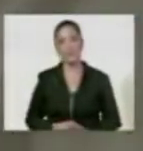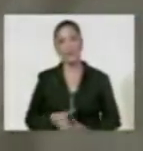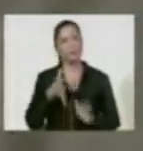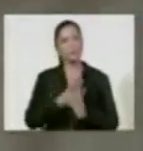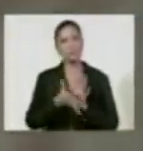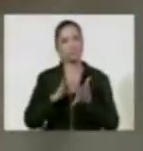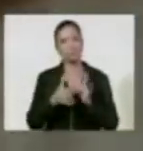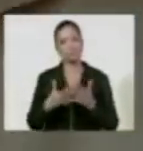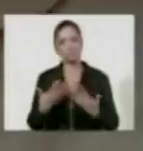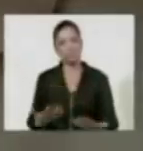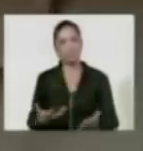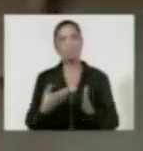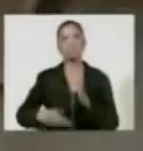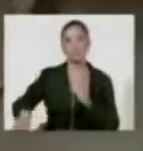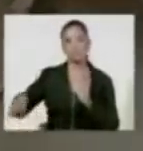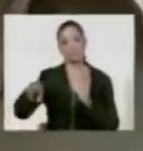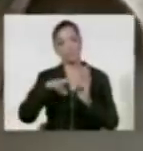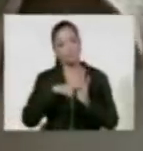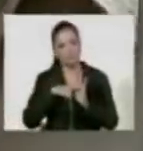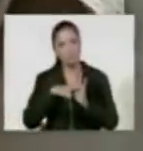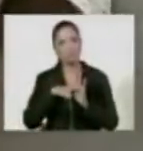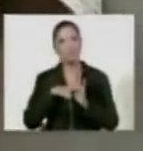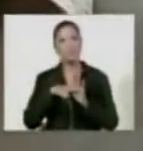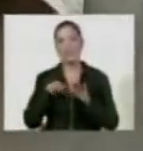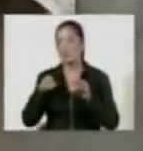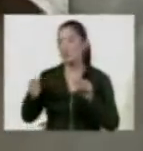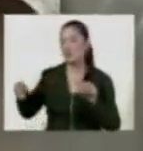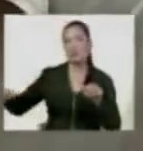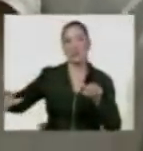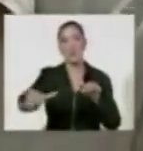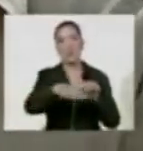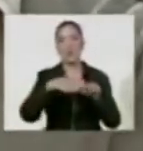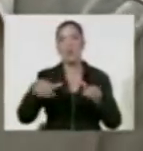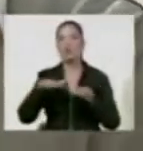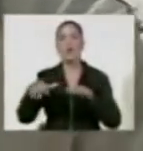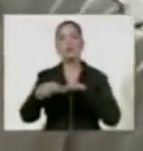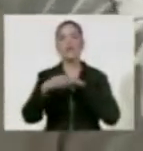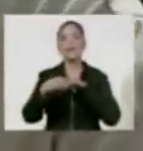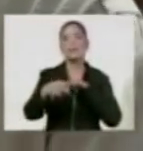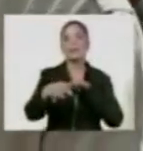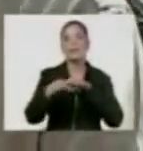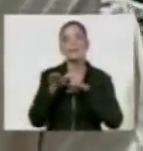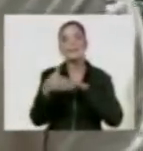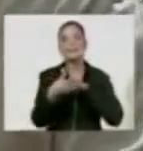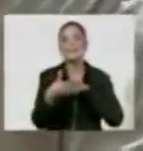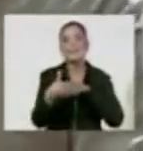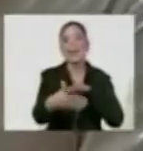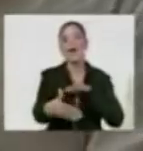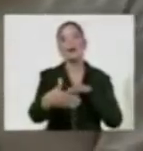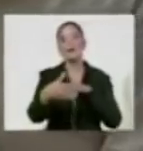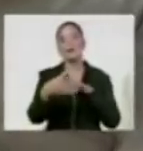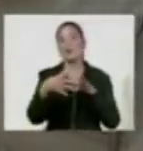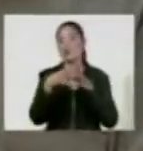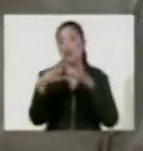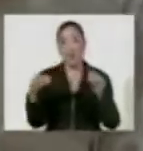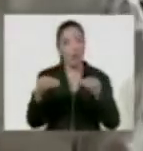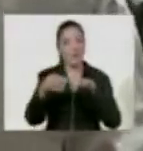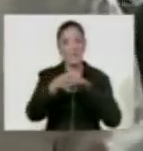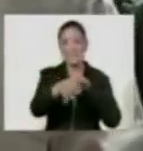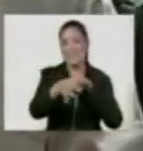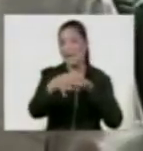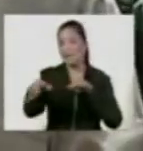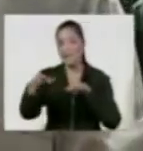y ratifica las unidades de superficie en la isla de La Orchila y la bahía de Turiamo, las unidades blindadas como